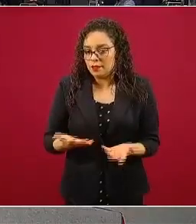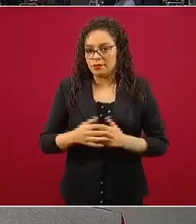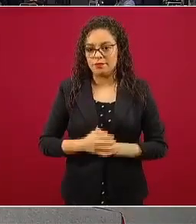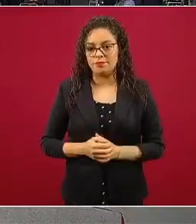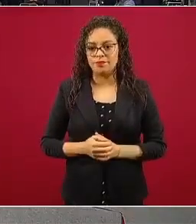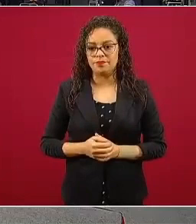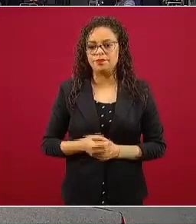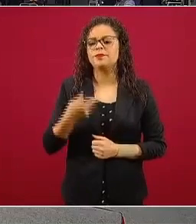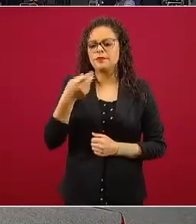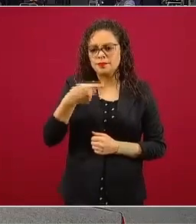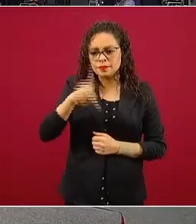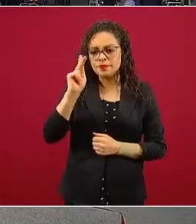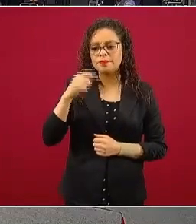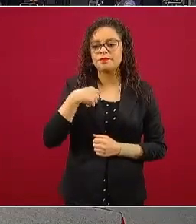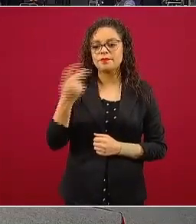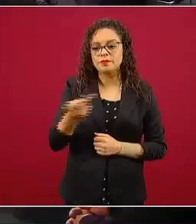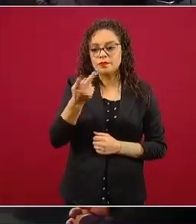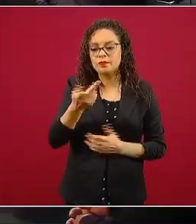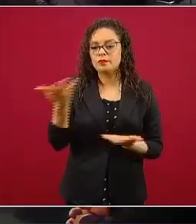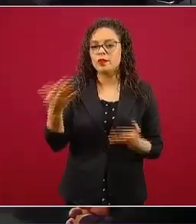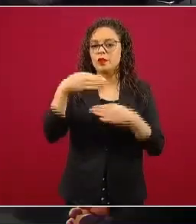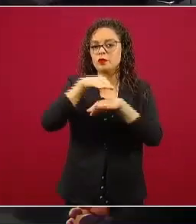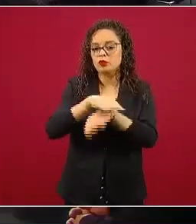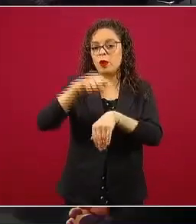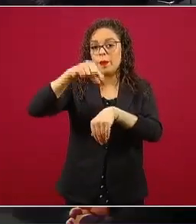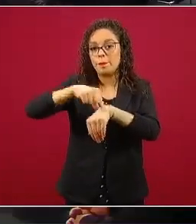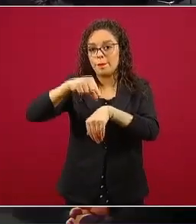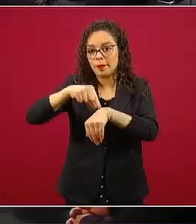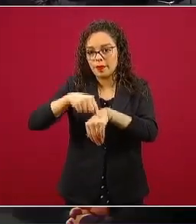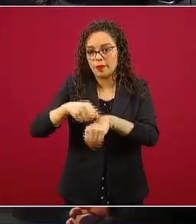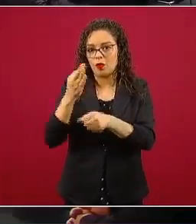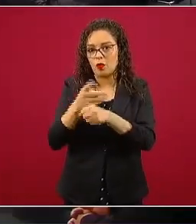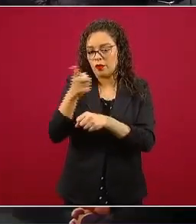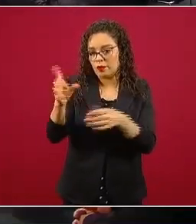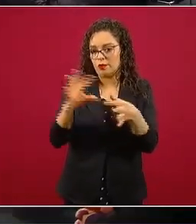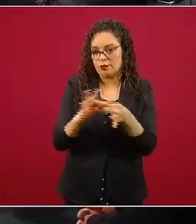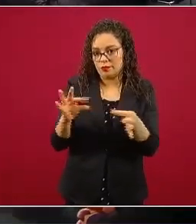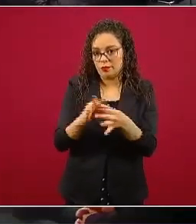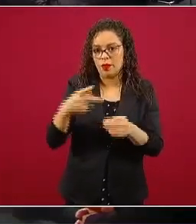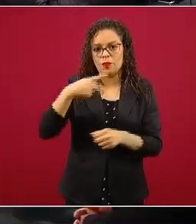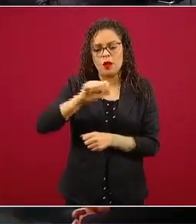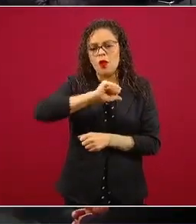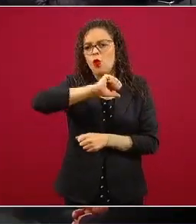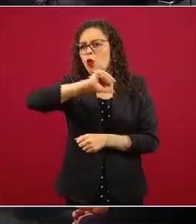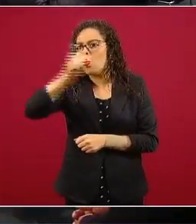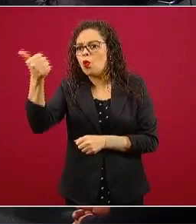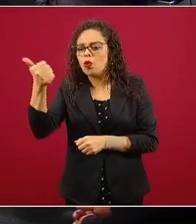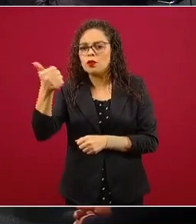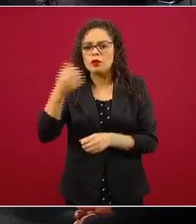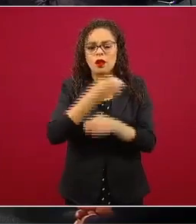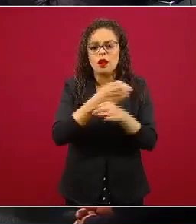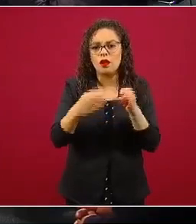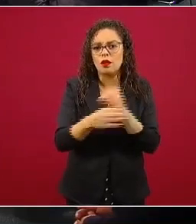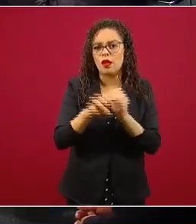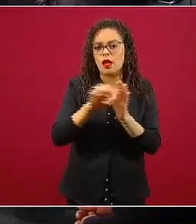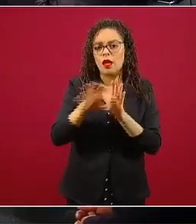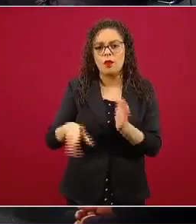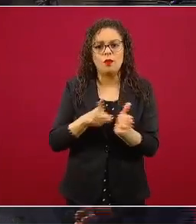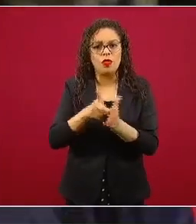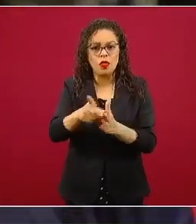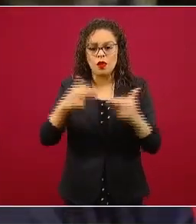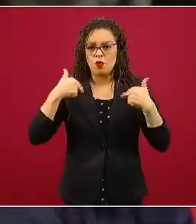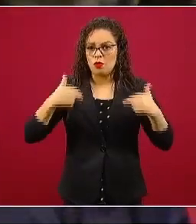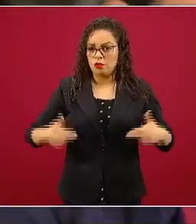otros campos. Es evidente que el campo médico lo está explicando usted, pero hay otros campos, por ejemplo, el campo de derechos humanos, que es